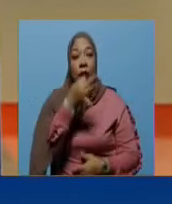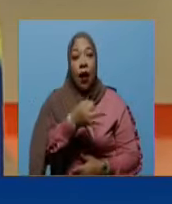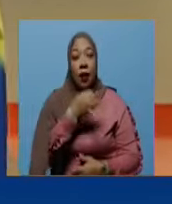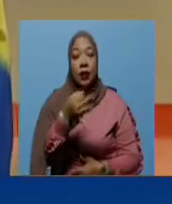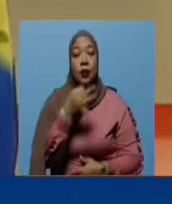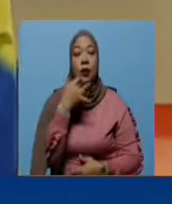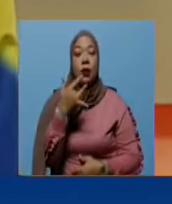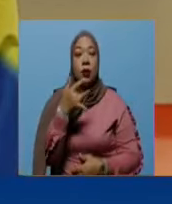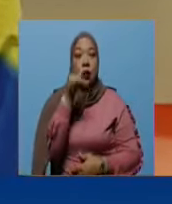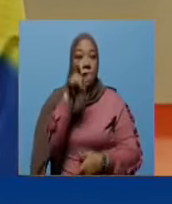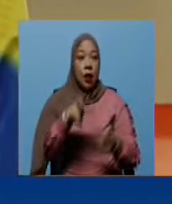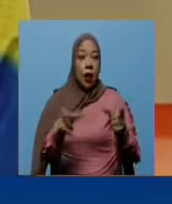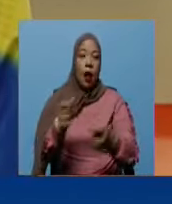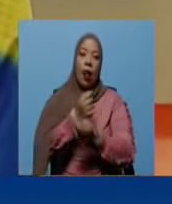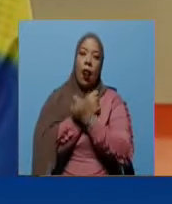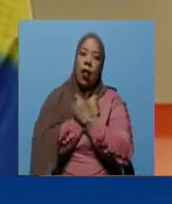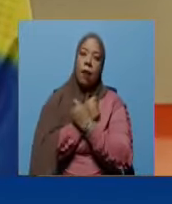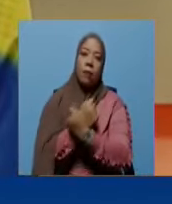y que ensancha el amor